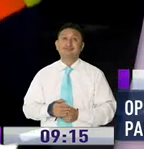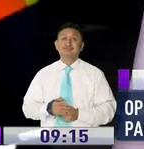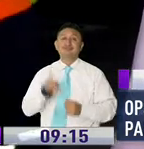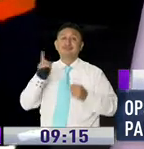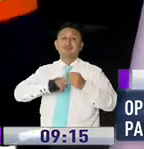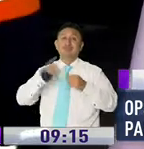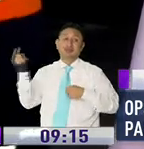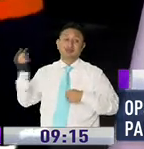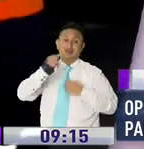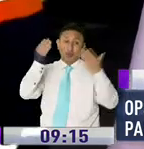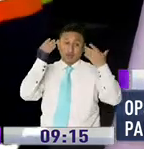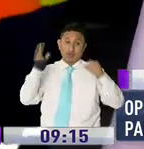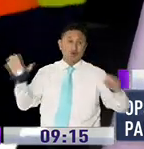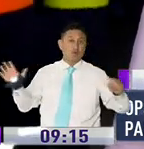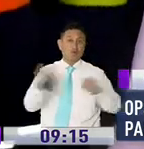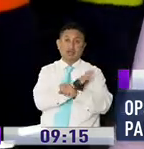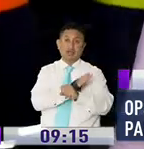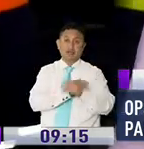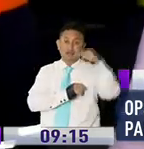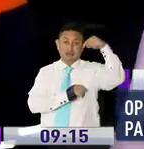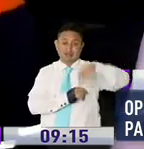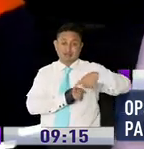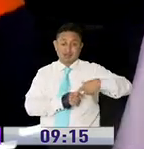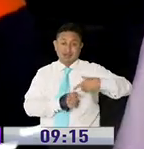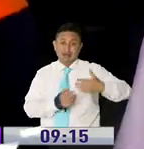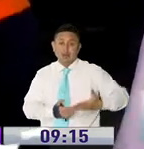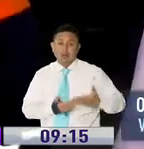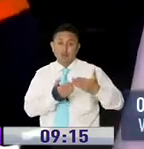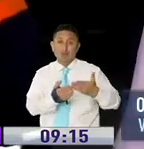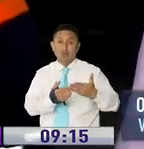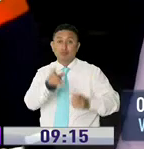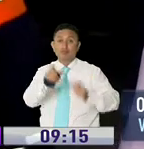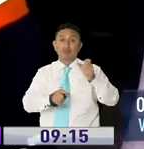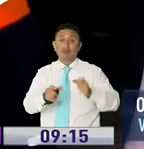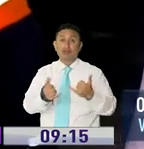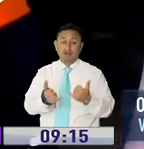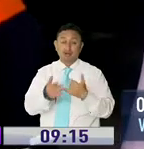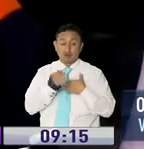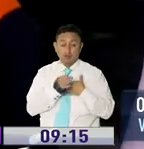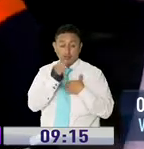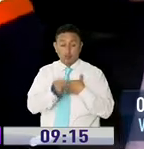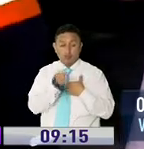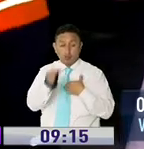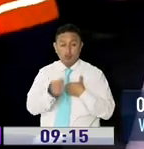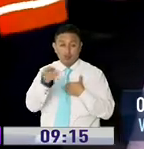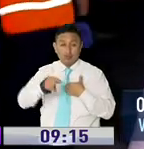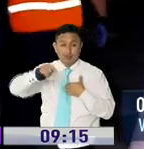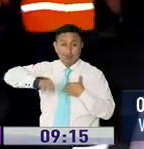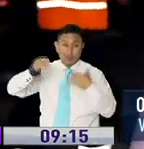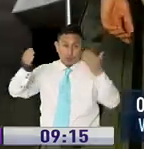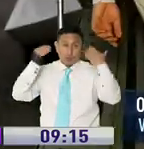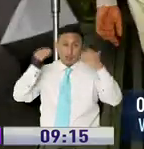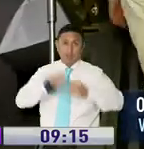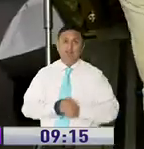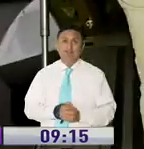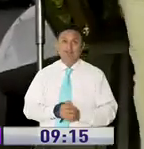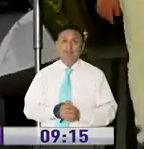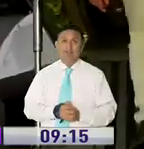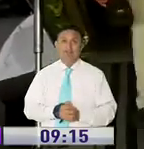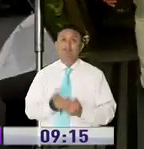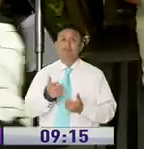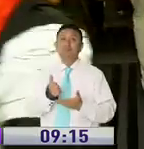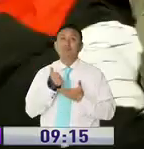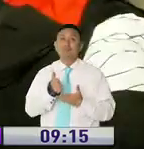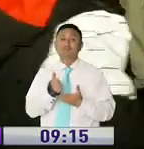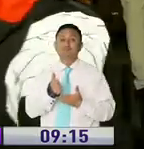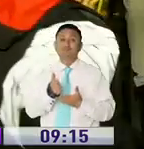Quito hacia Guayaquil para ponerse de inmediato al servicio de la ciudad más golpeada por el COVID. ¿Qué es esta? Nuestra Guayaquil. La ayuda, se conoce,